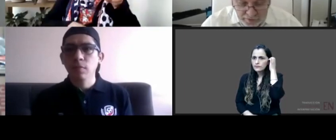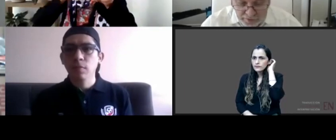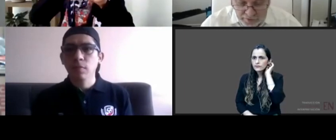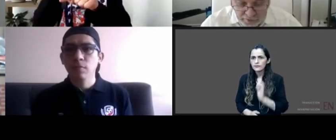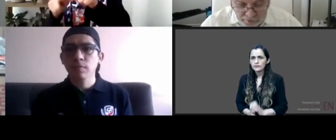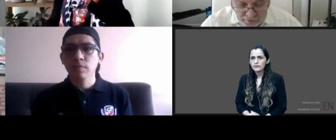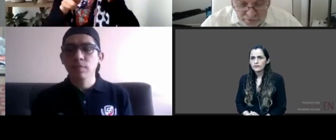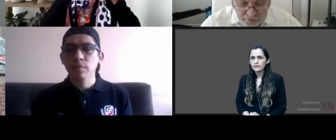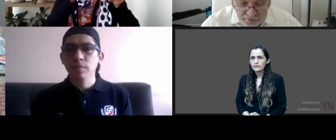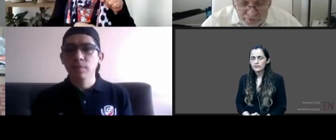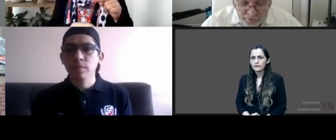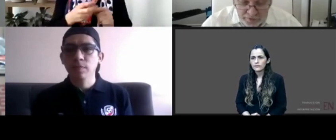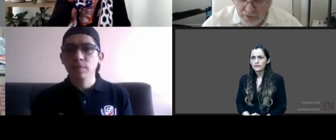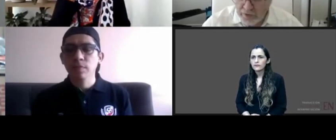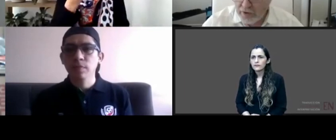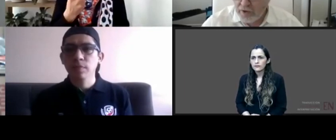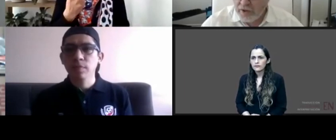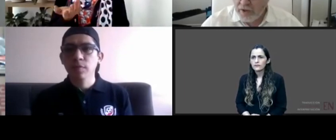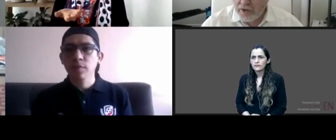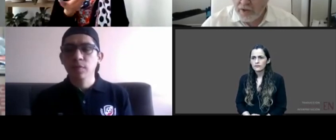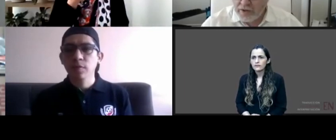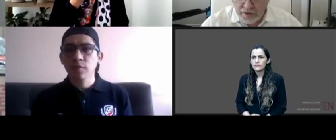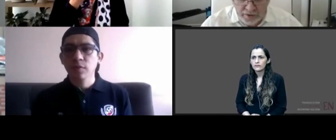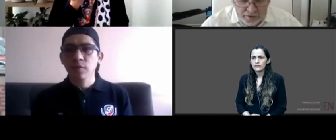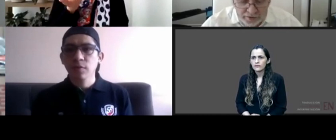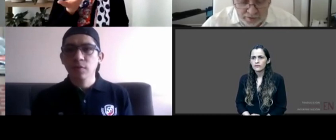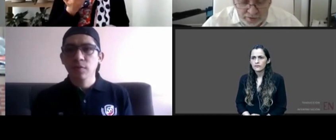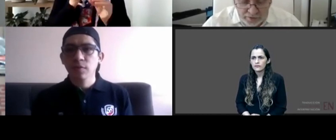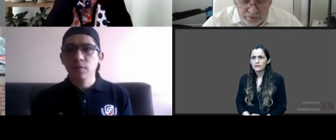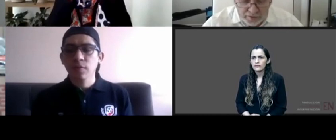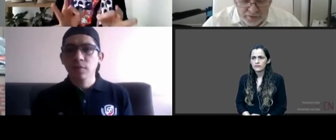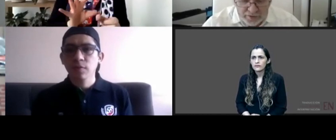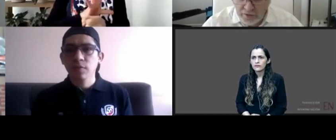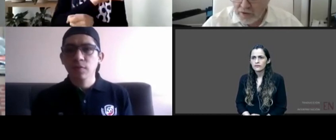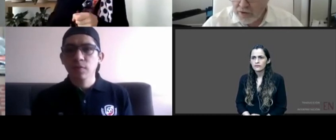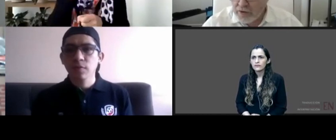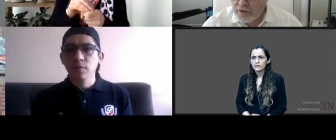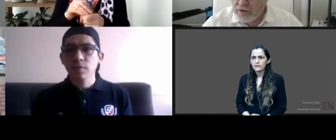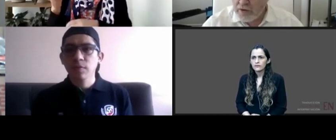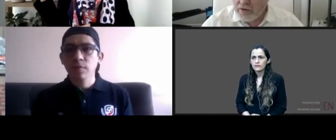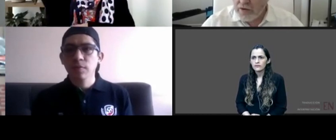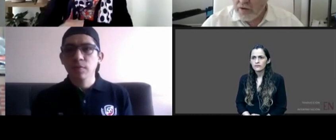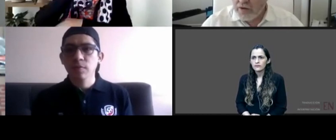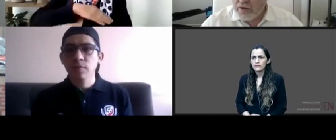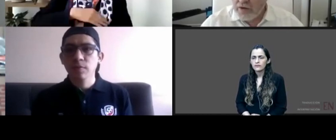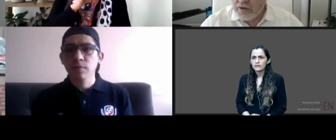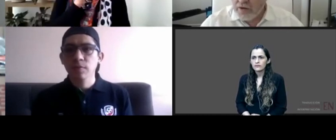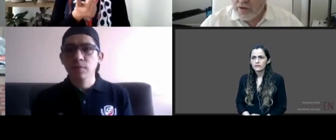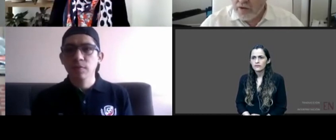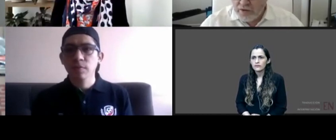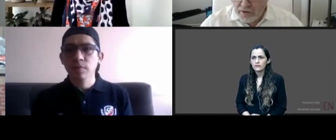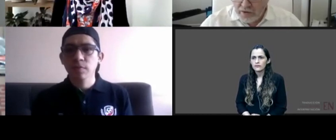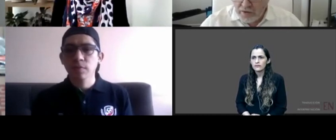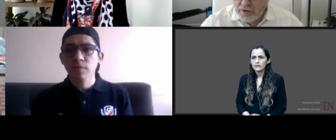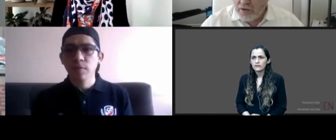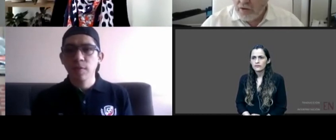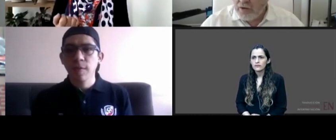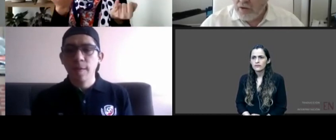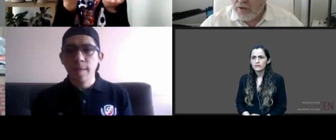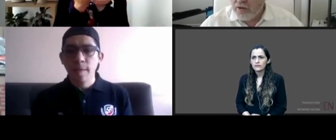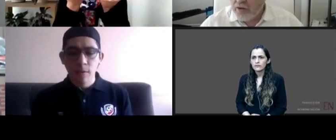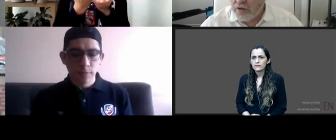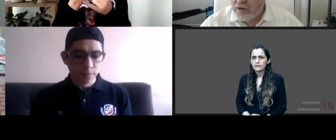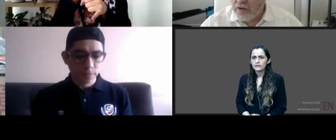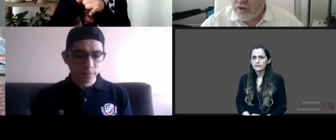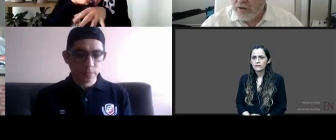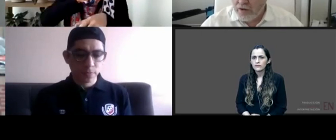con sus maestros y cuando llegan a casa, ¡pum!, se acabó la comunicación, ¿no? No hay una comunicación plena, completa.